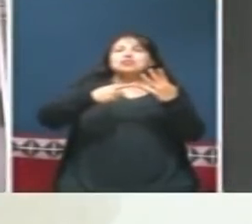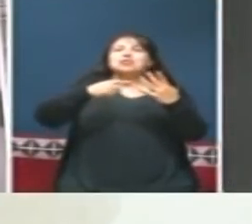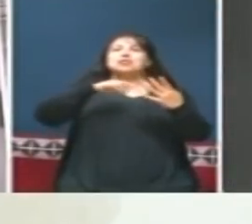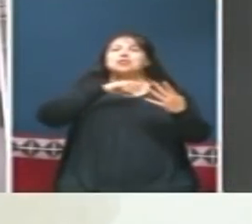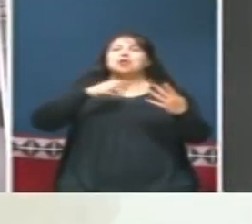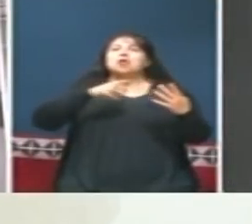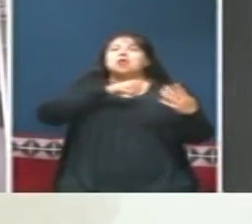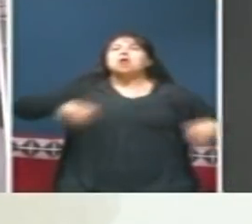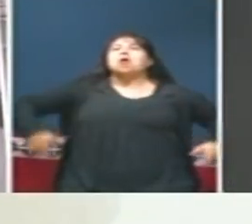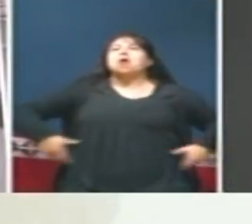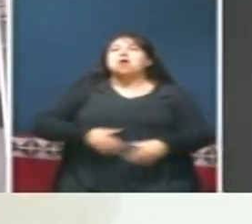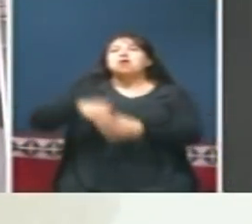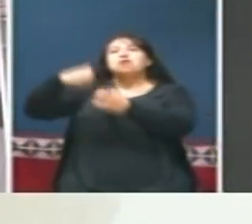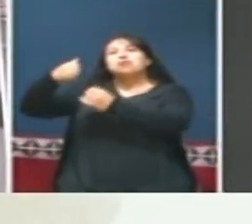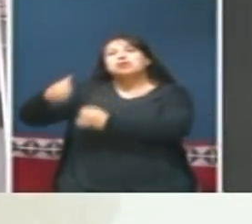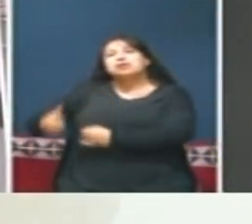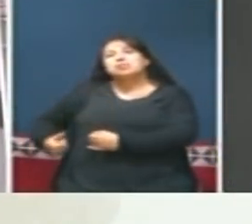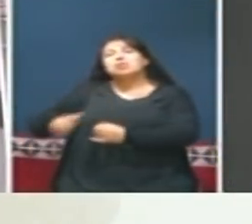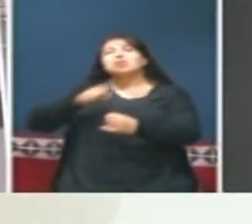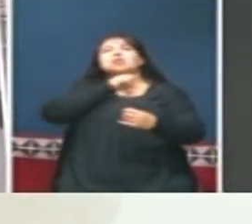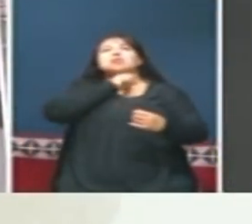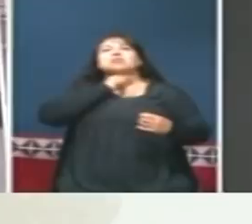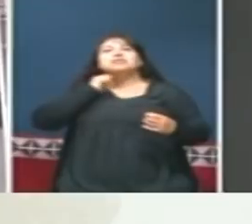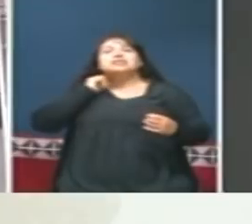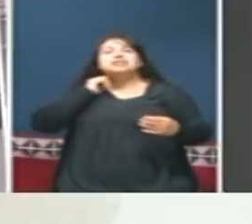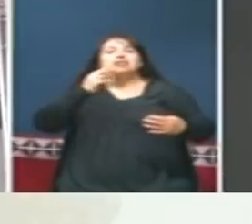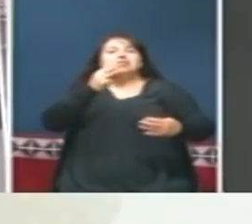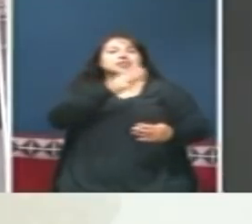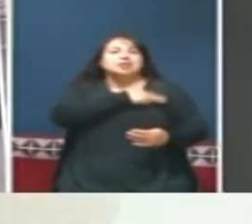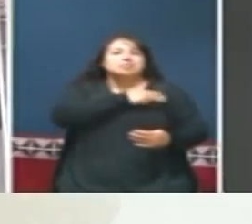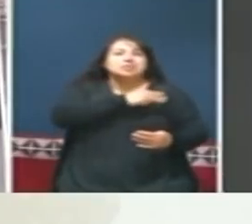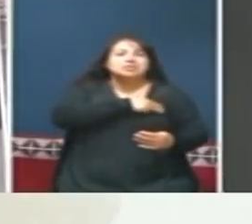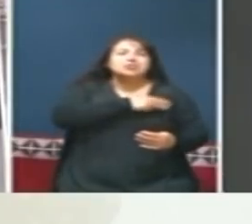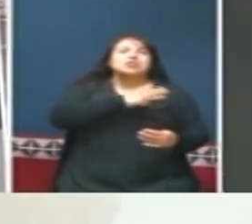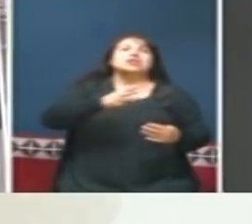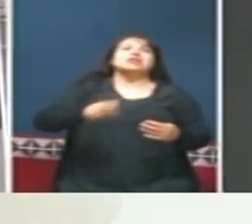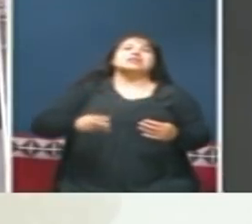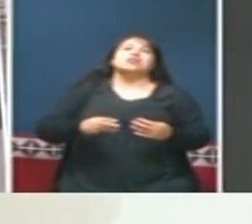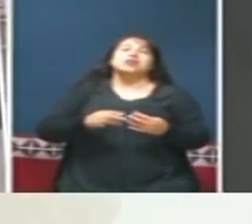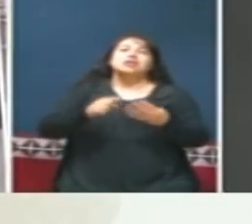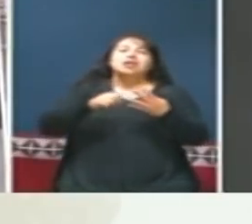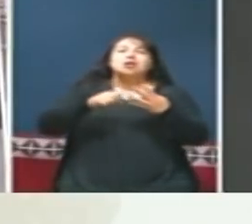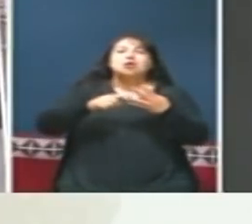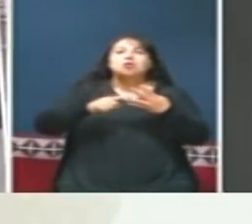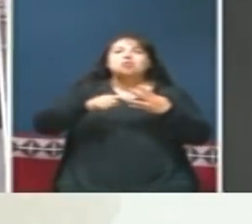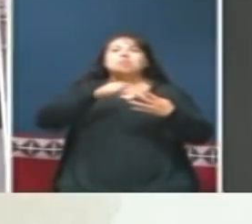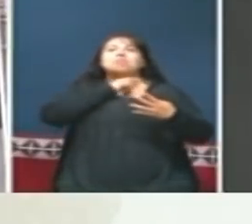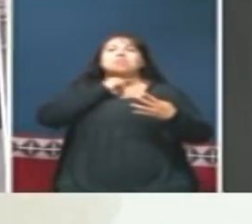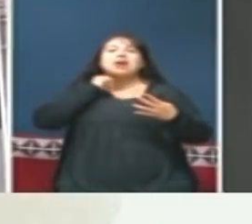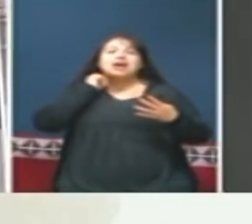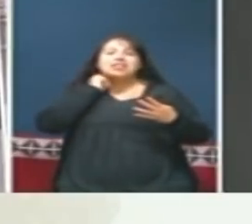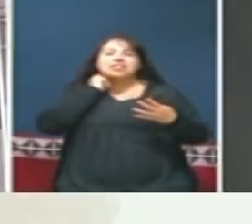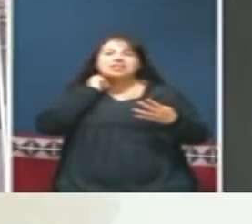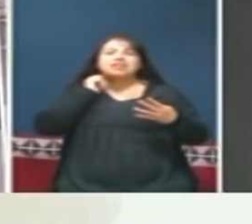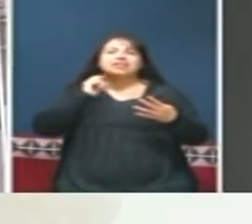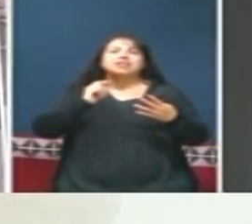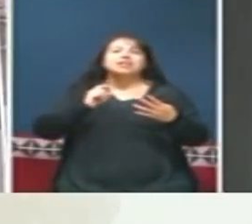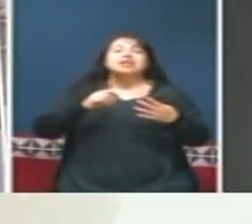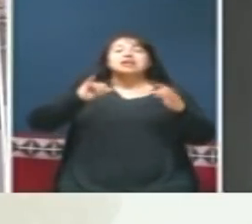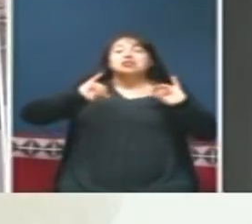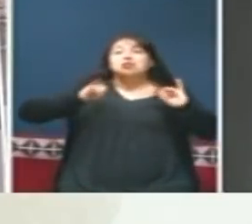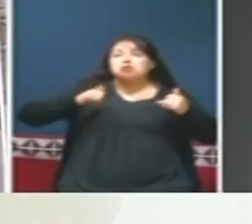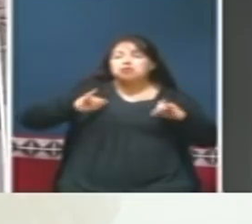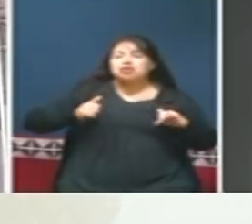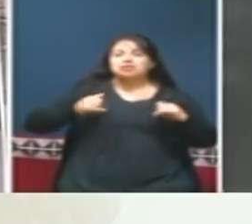un sacerdote misionero que supo ir más allá de las fronteras, un fray que con su juventud